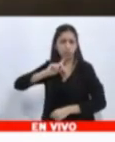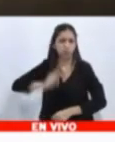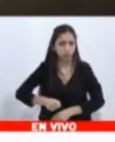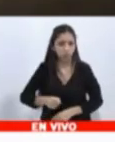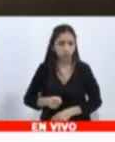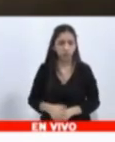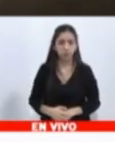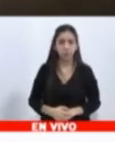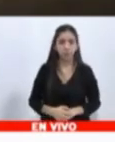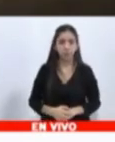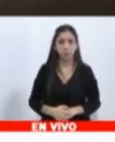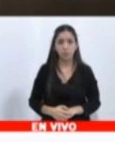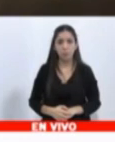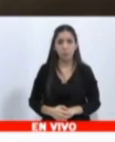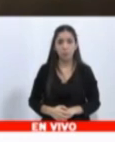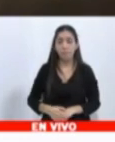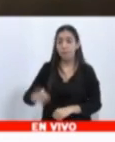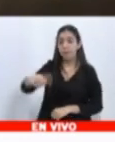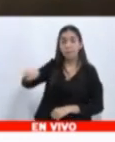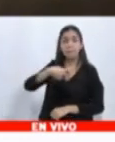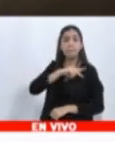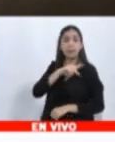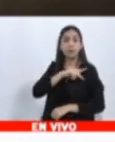también he ordenado